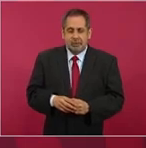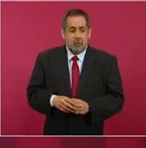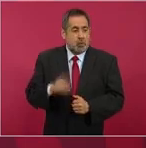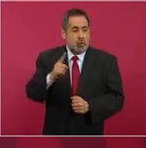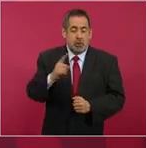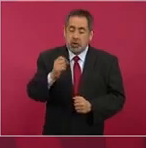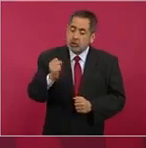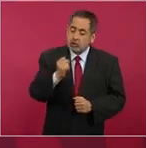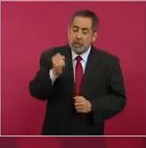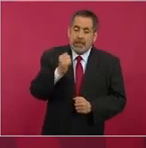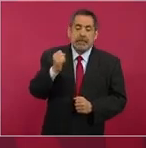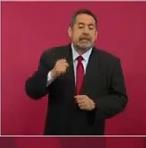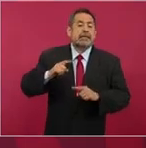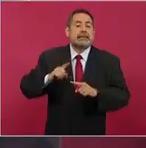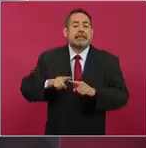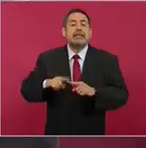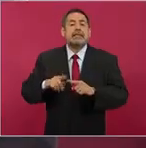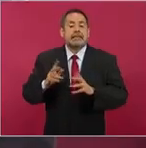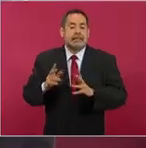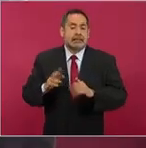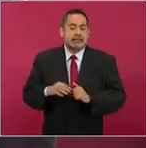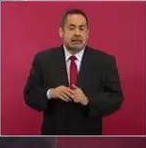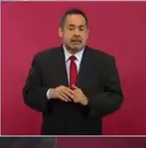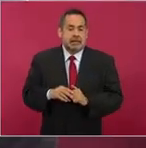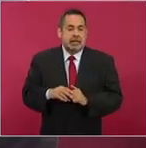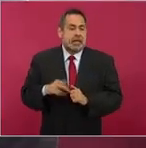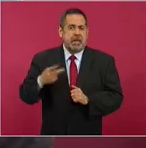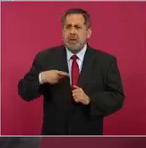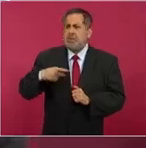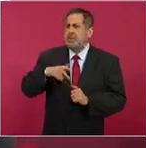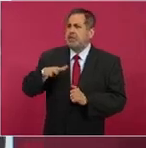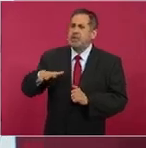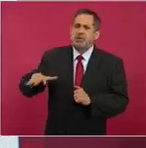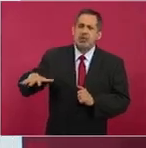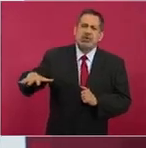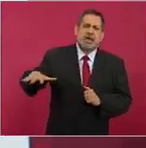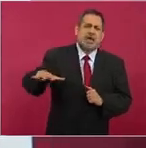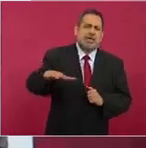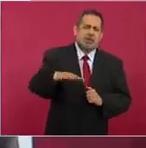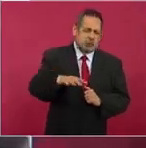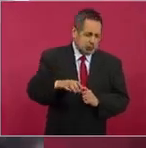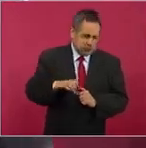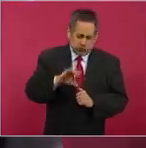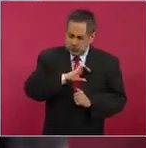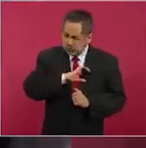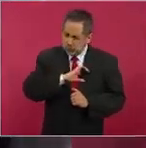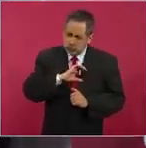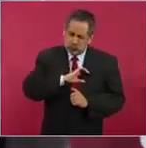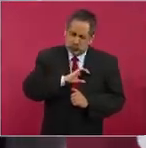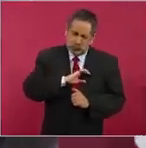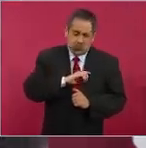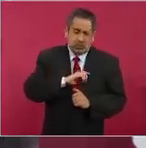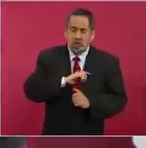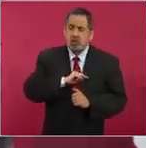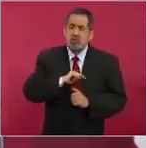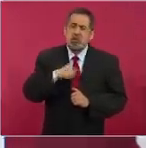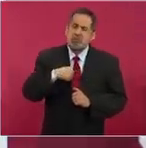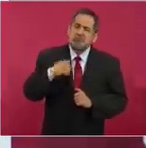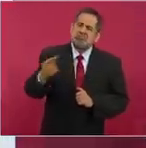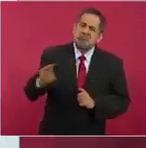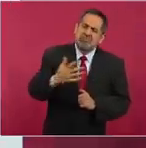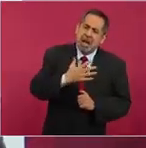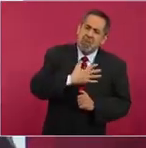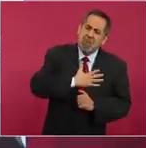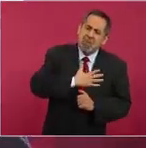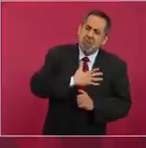Afortunadamente, la gente muy cariñosa yo siempre les digo, amor con amor se paga y no los